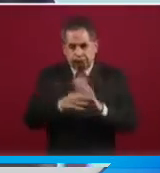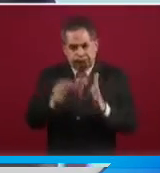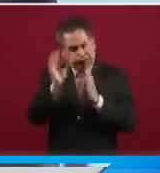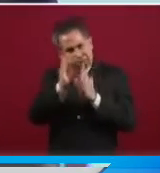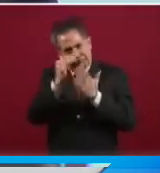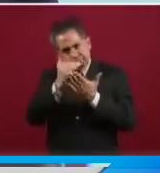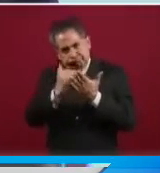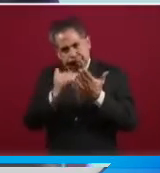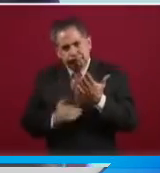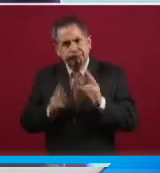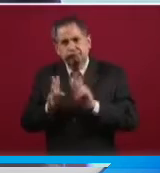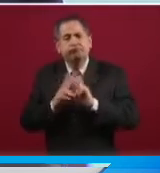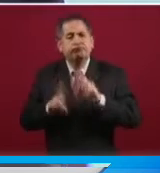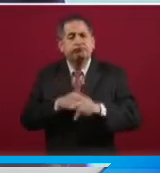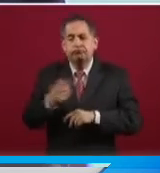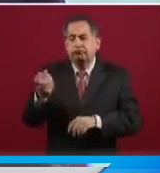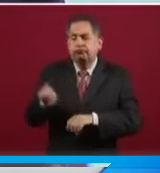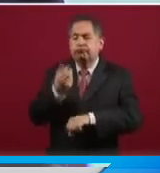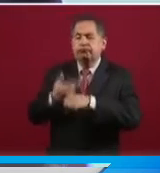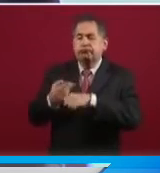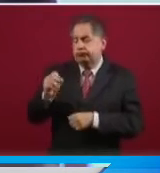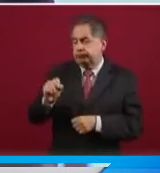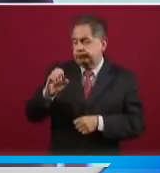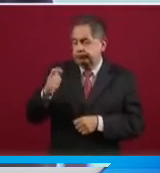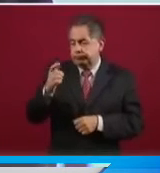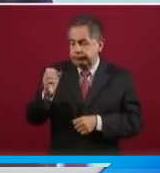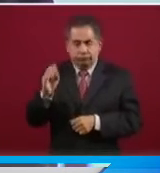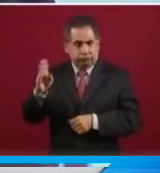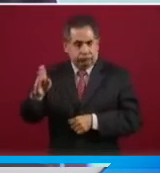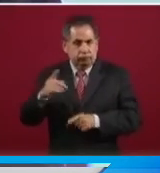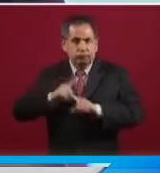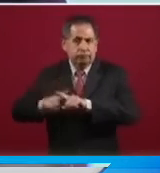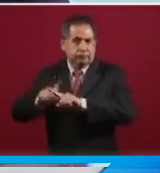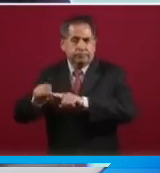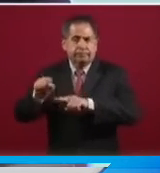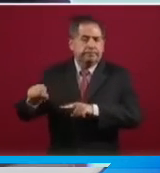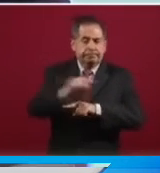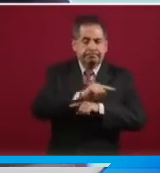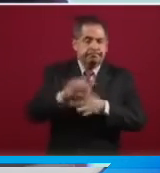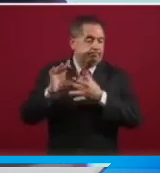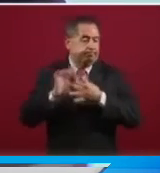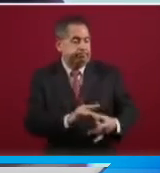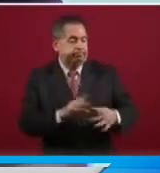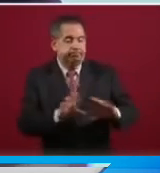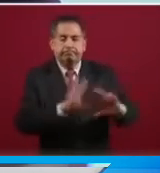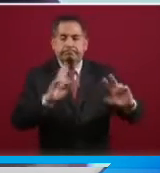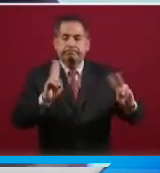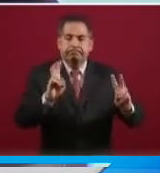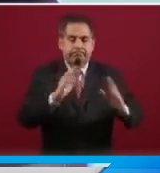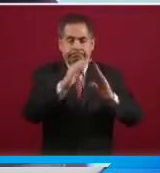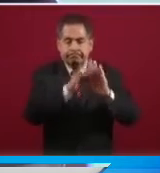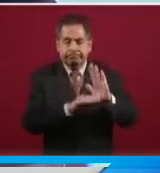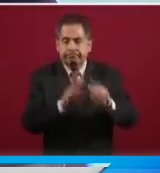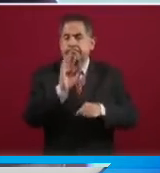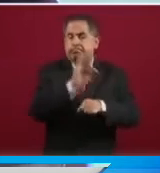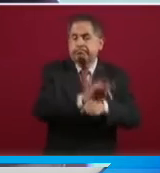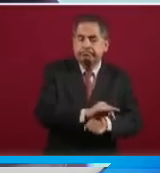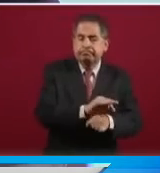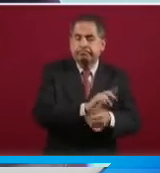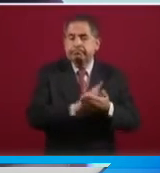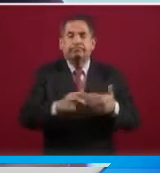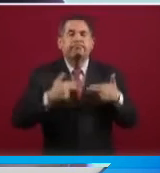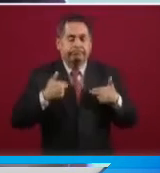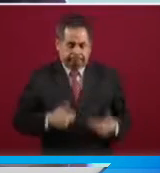institución pública con estos niveles de aceptación y corresponde principalmente al respeto a los derechos humanos y al combate a la corrupción, procurando siempre